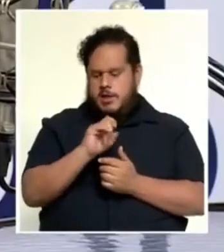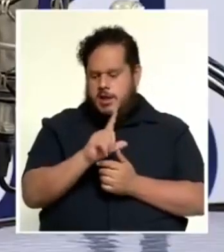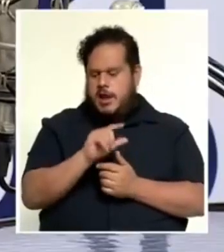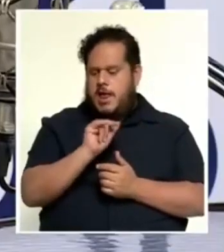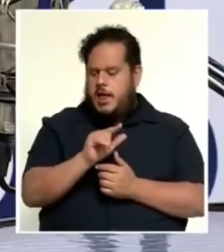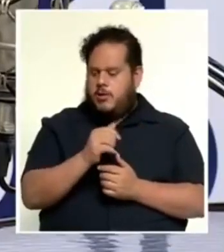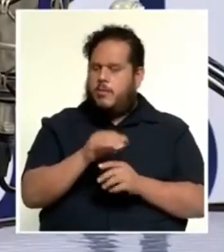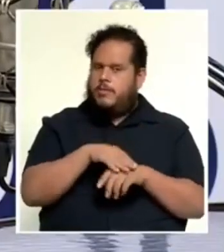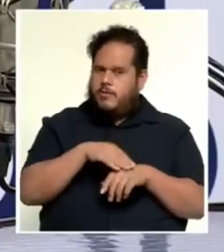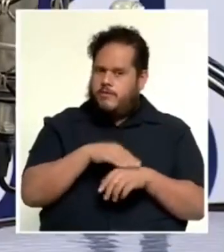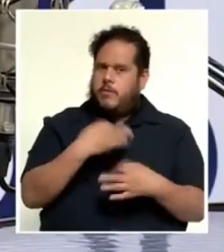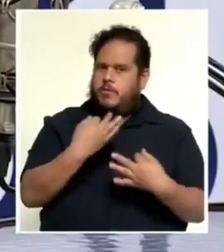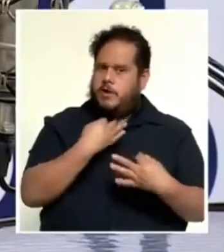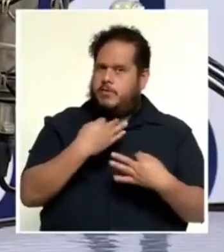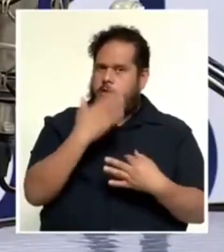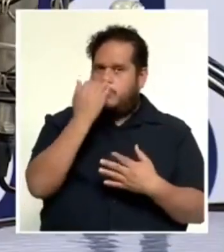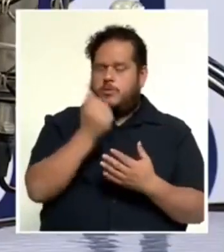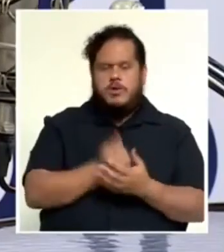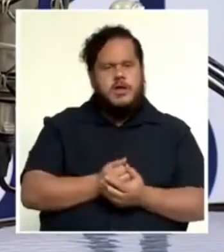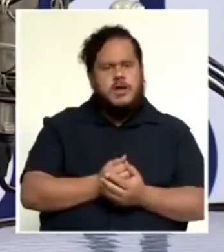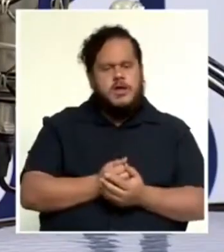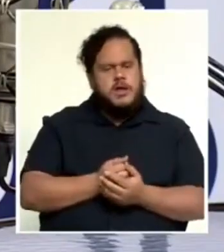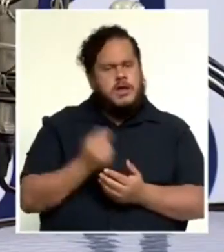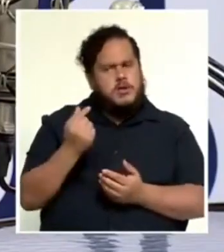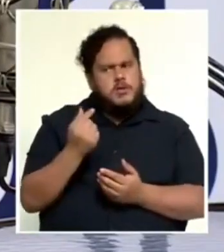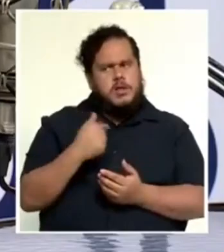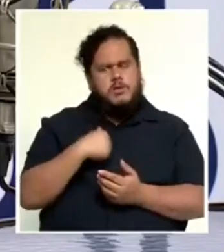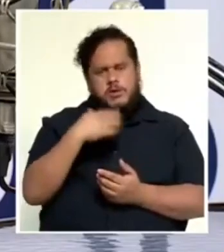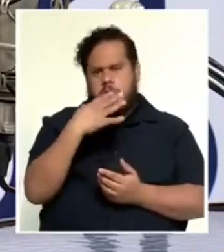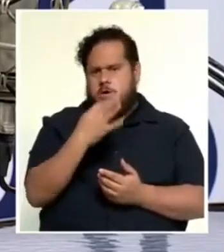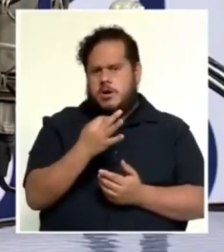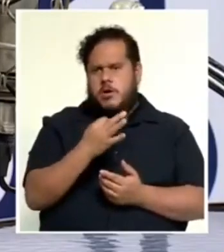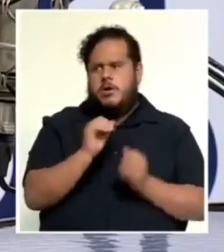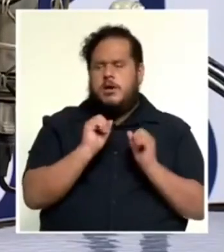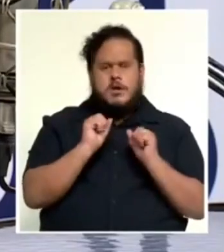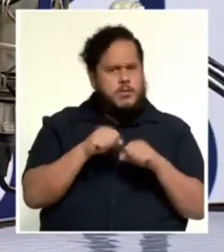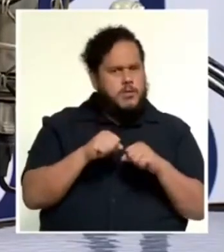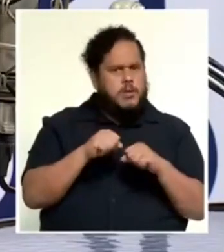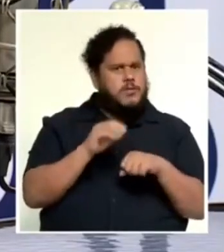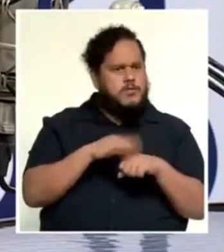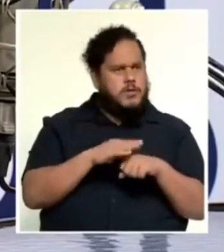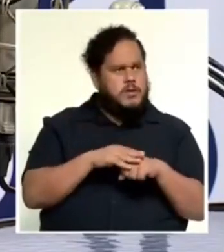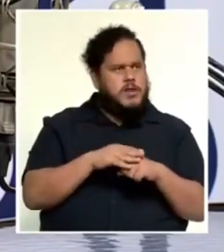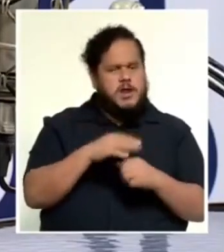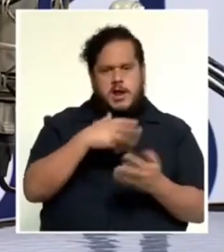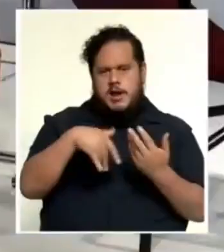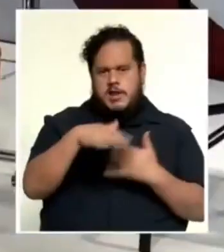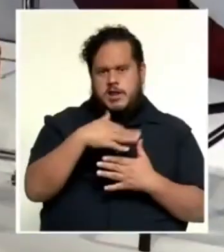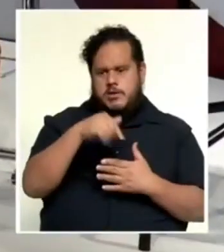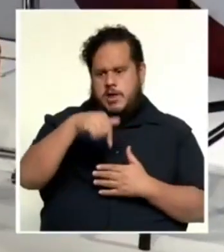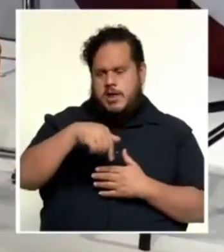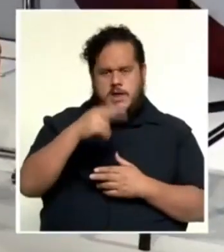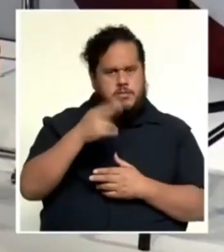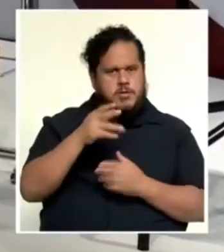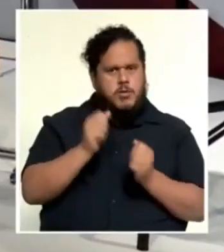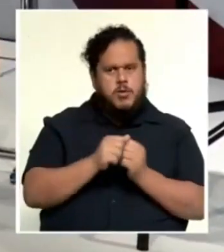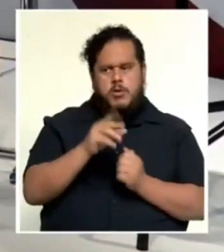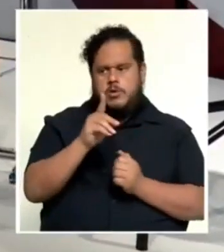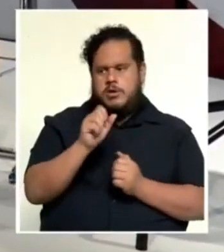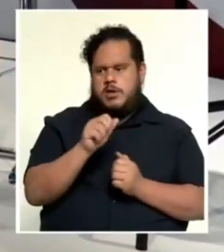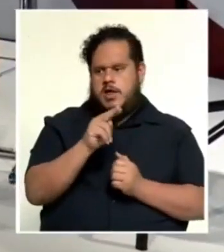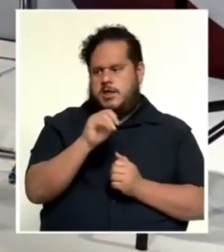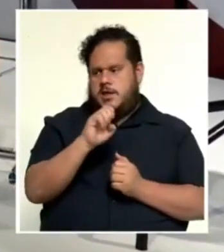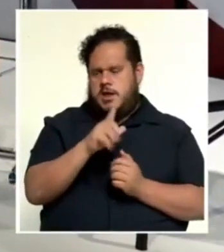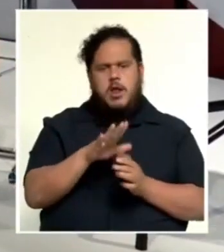favor explíquenos, ¿verdad? Porque es que, Gustavo, creo que podemos permitir la interacción aquí mismo con Daniel. Como alguien